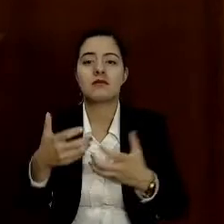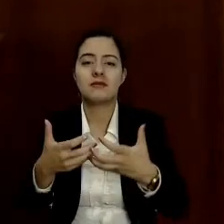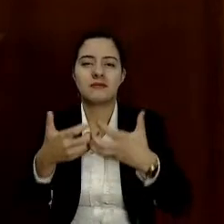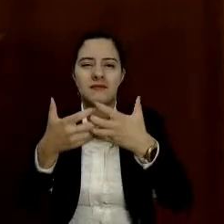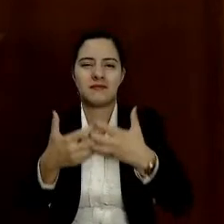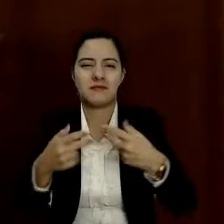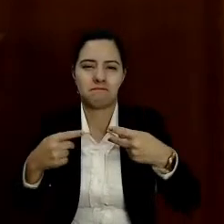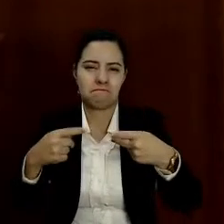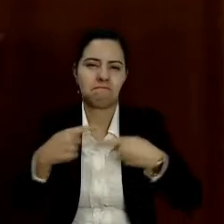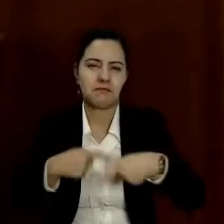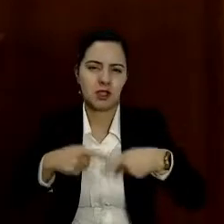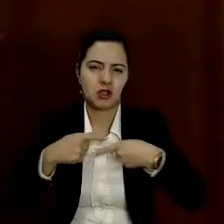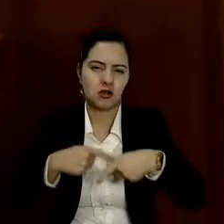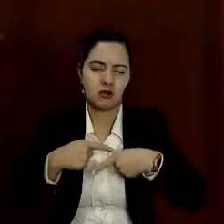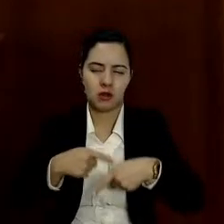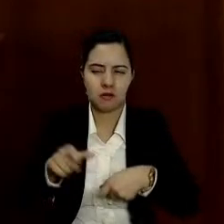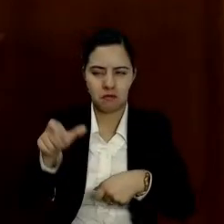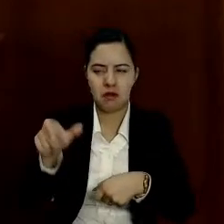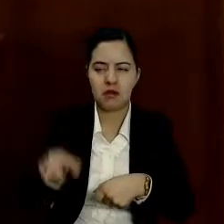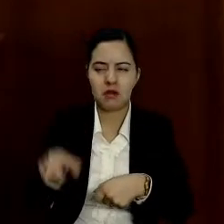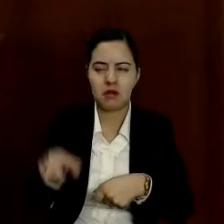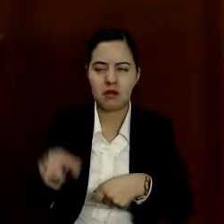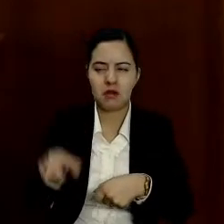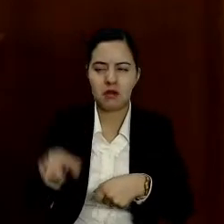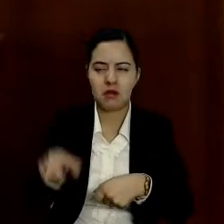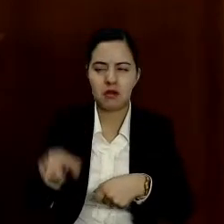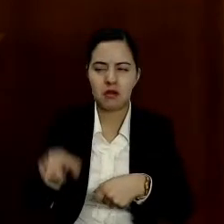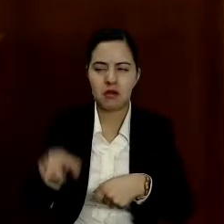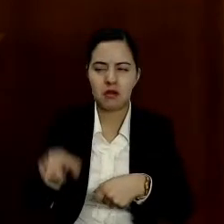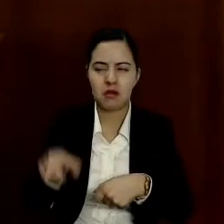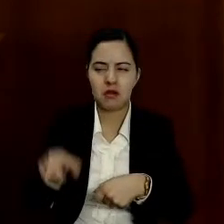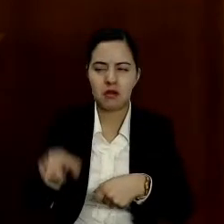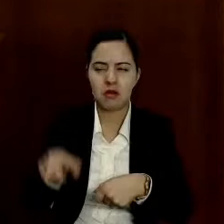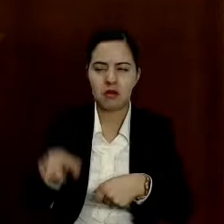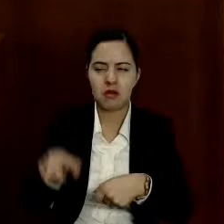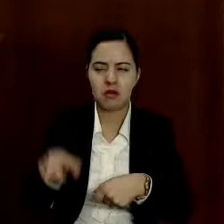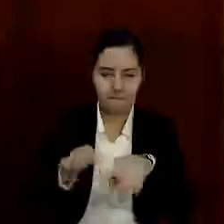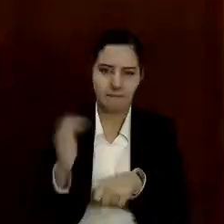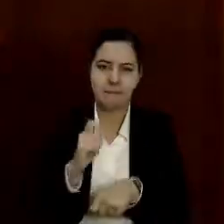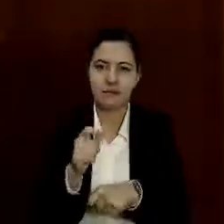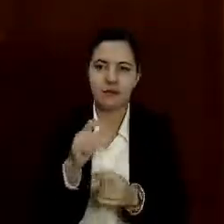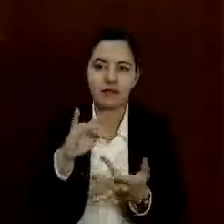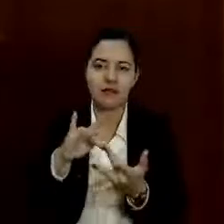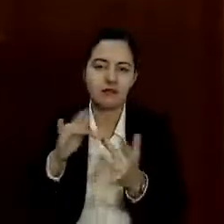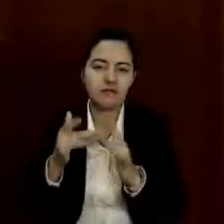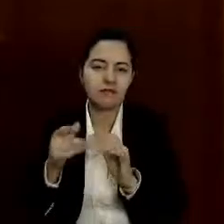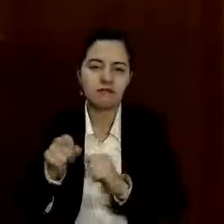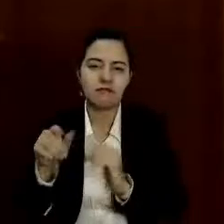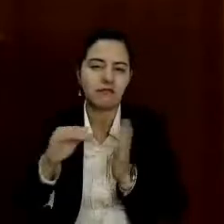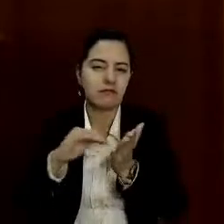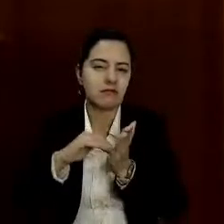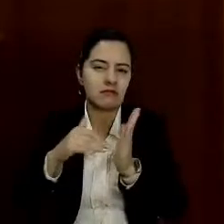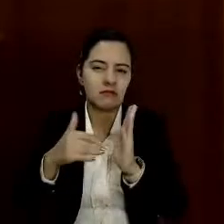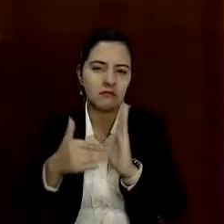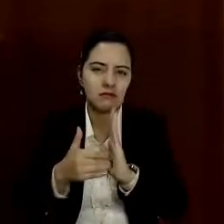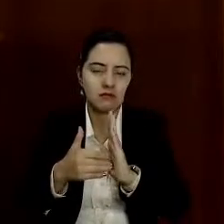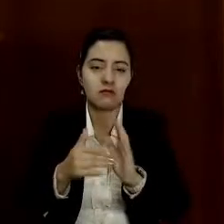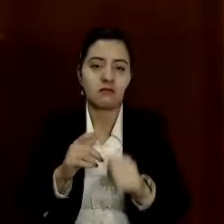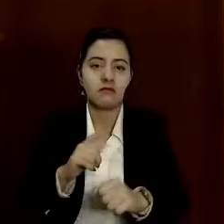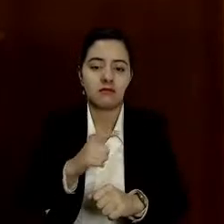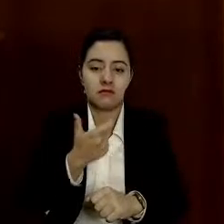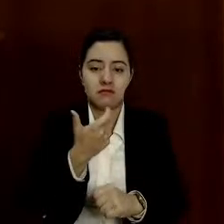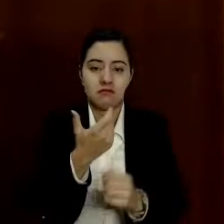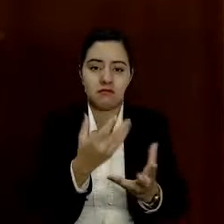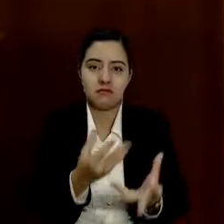personas físicas, creando así intrincadas redes detrás de las cuales desaparecían los